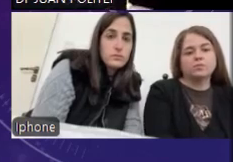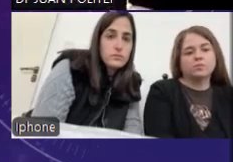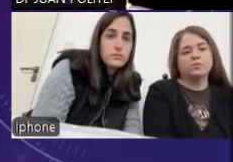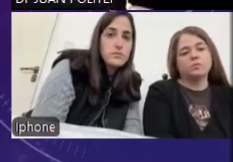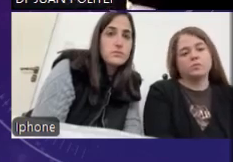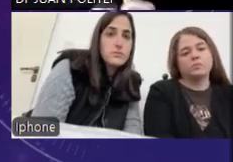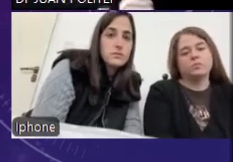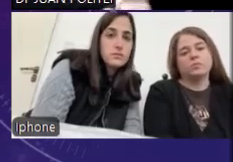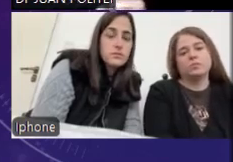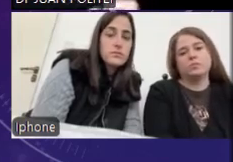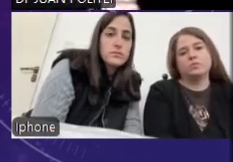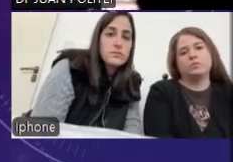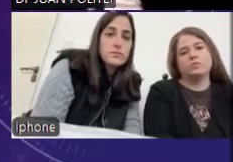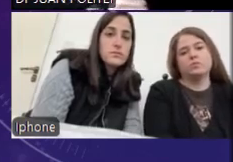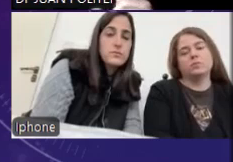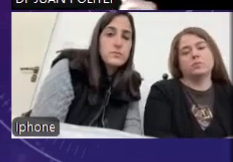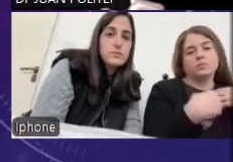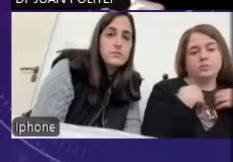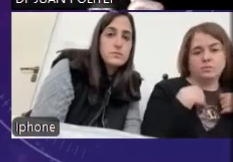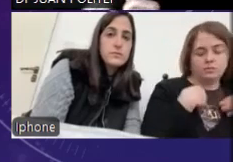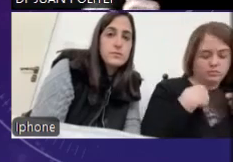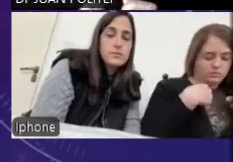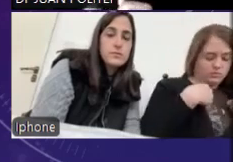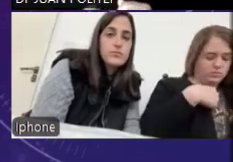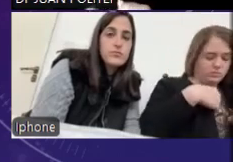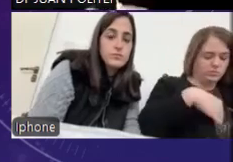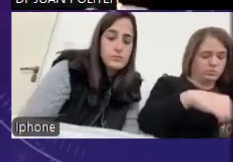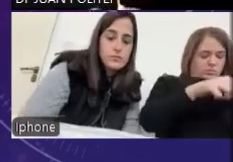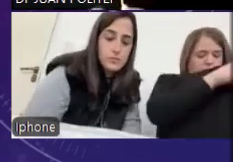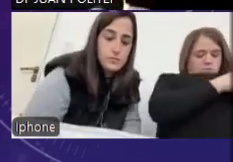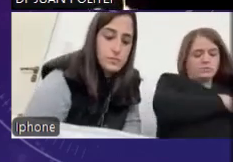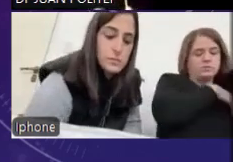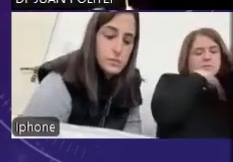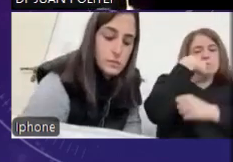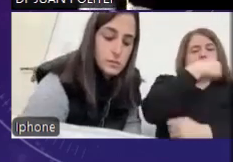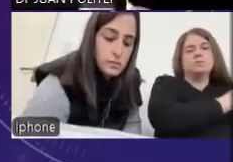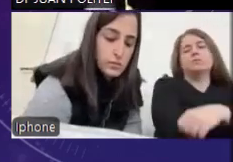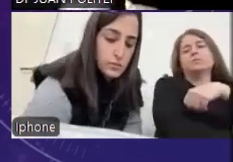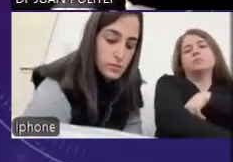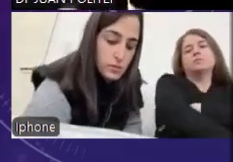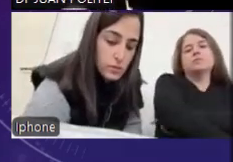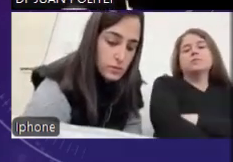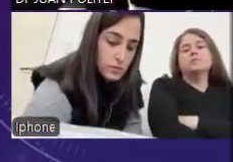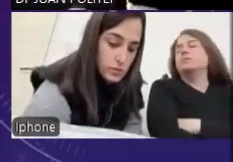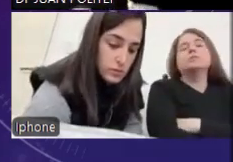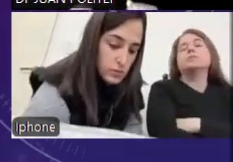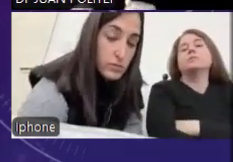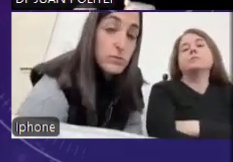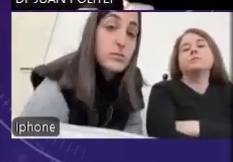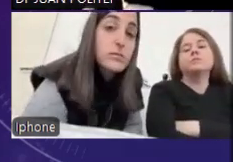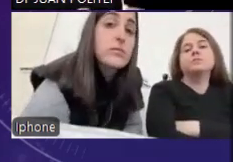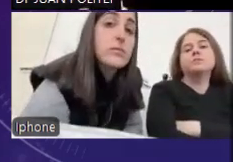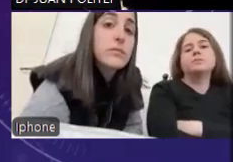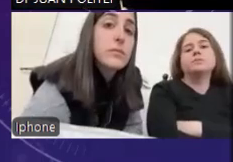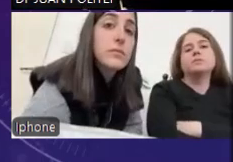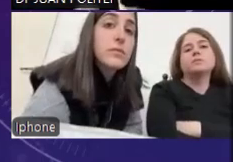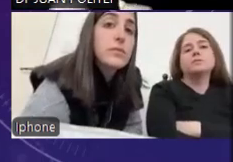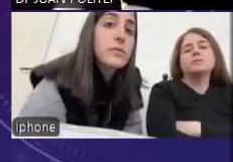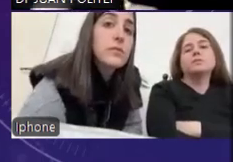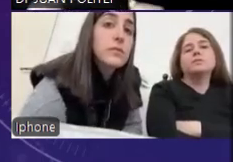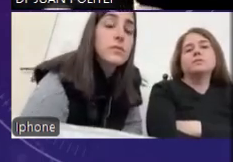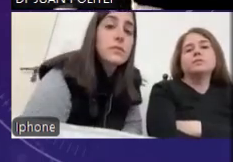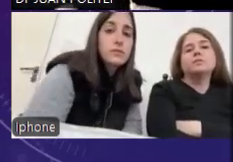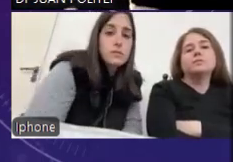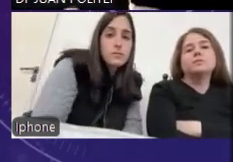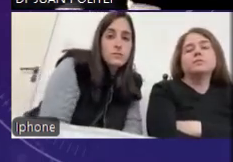tiene. A mí cuando me viene un paciente y me dice, yo tengo Fabry, le pregunto, ¿cuál de todos los Fabry? Y a